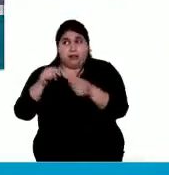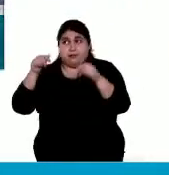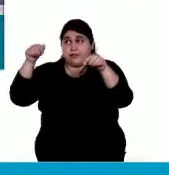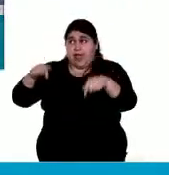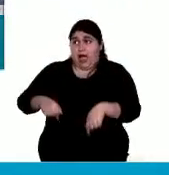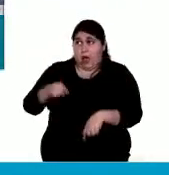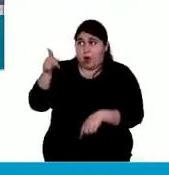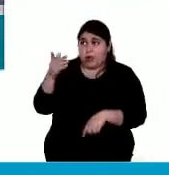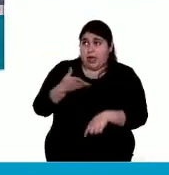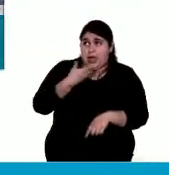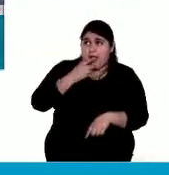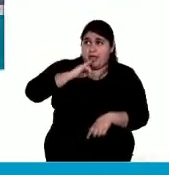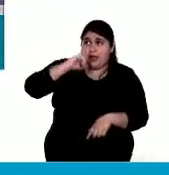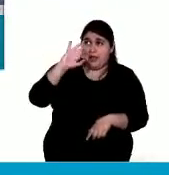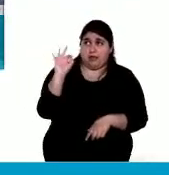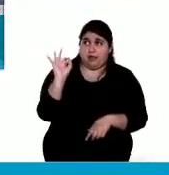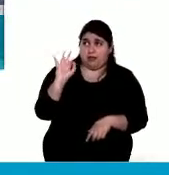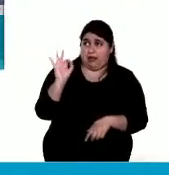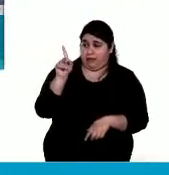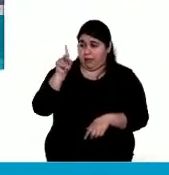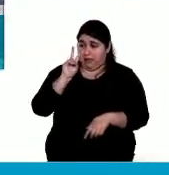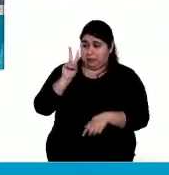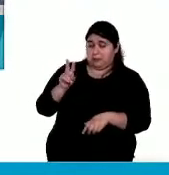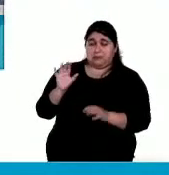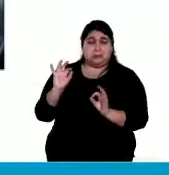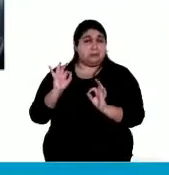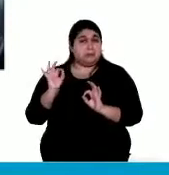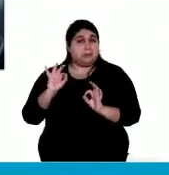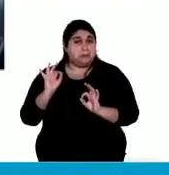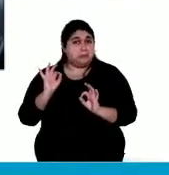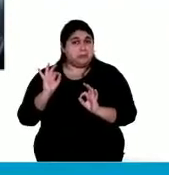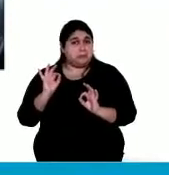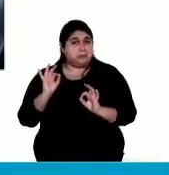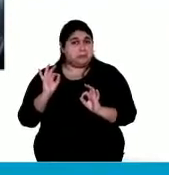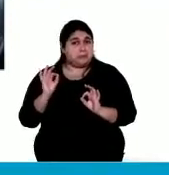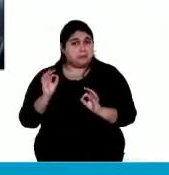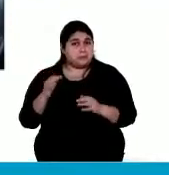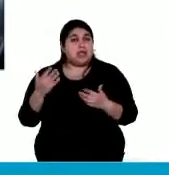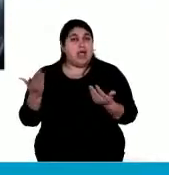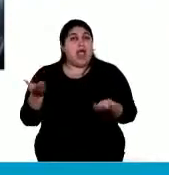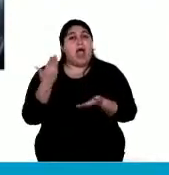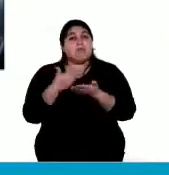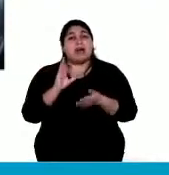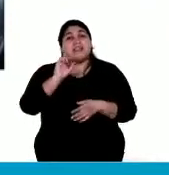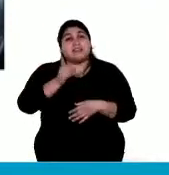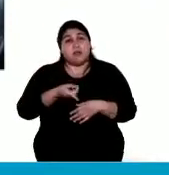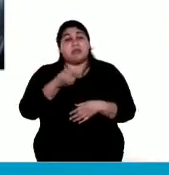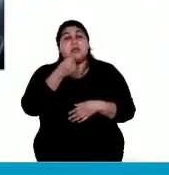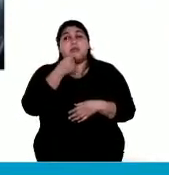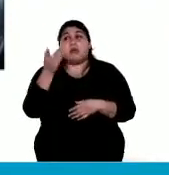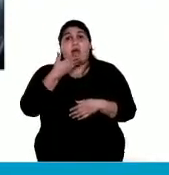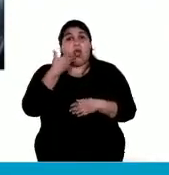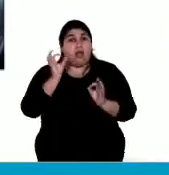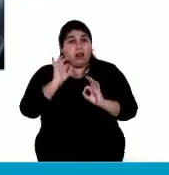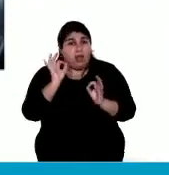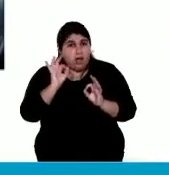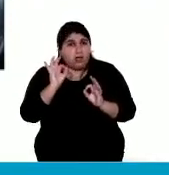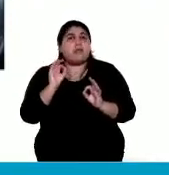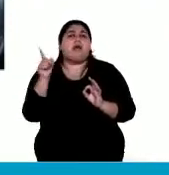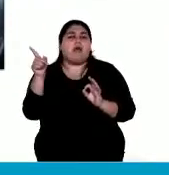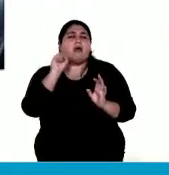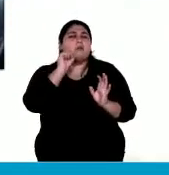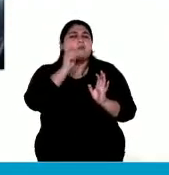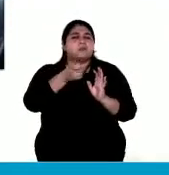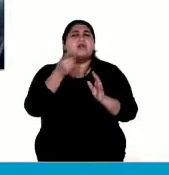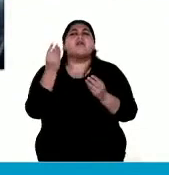denuncia en la que ratifique esto en sede judicial. Y además, al no hacerlo, está incumpliendo con los